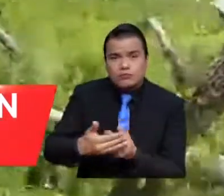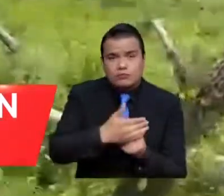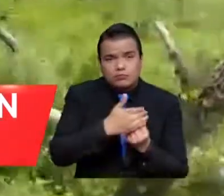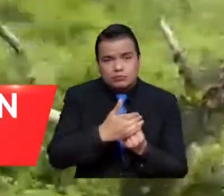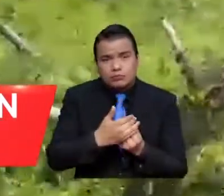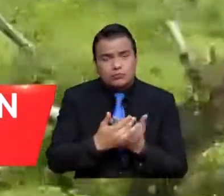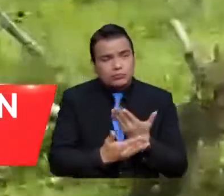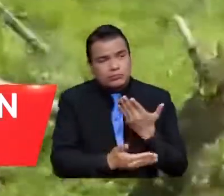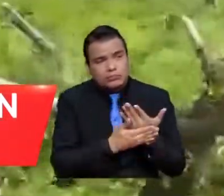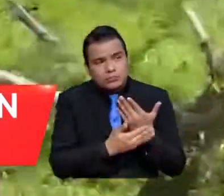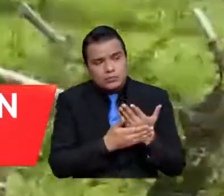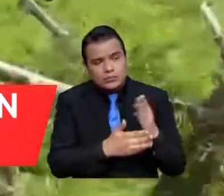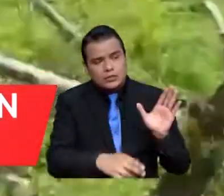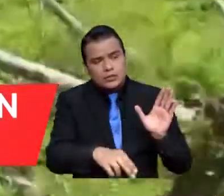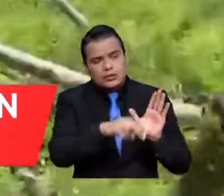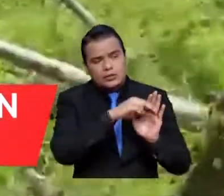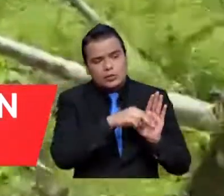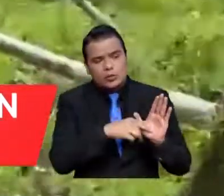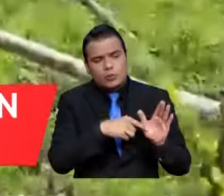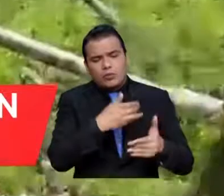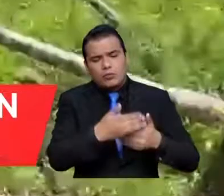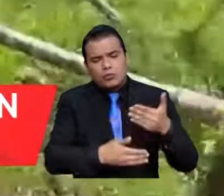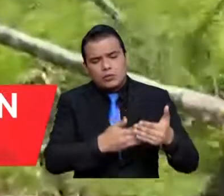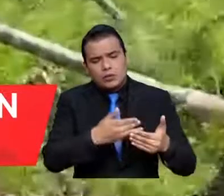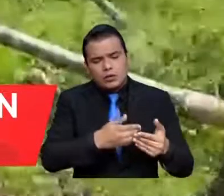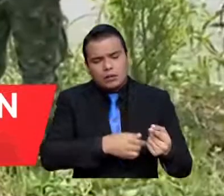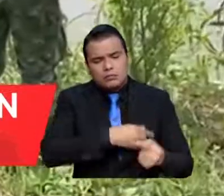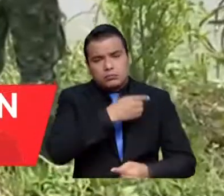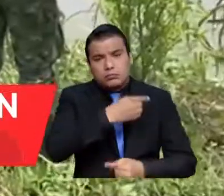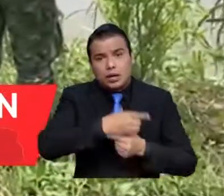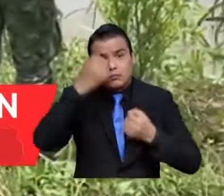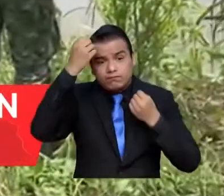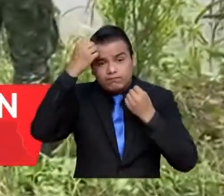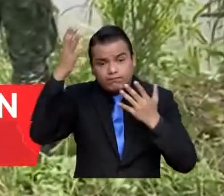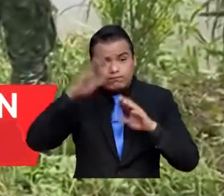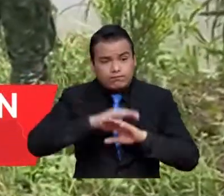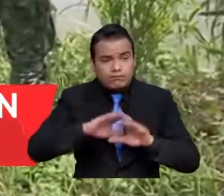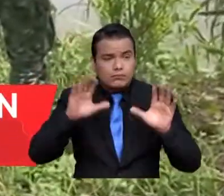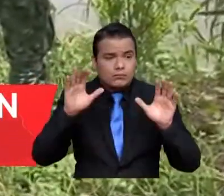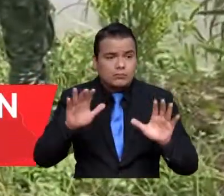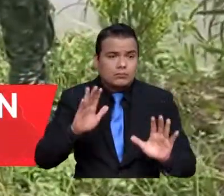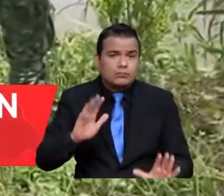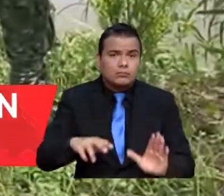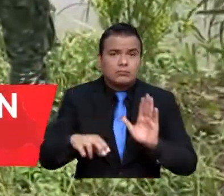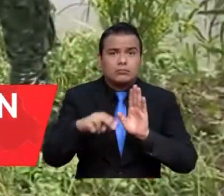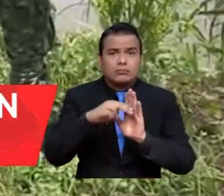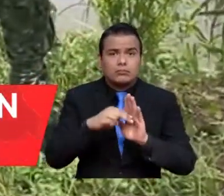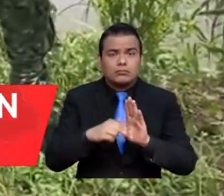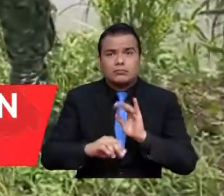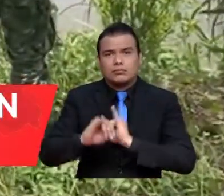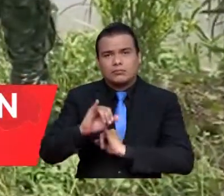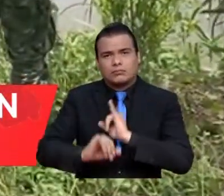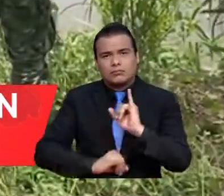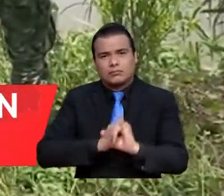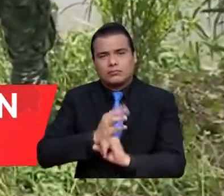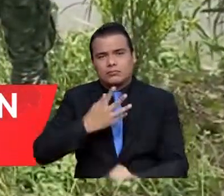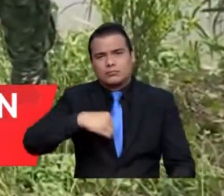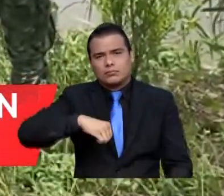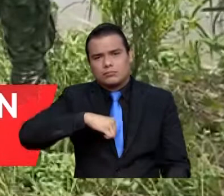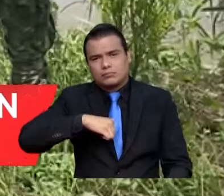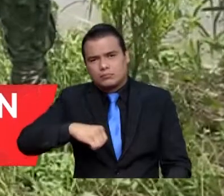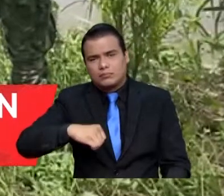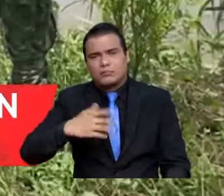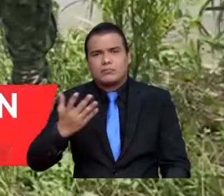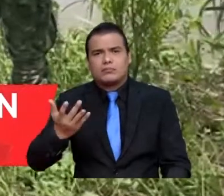los protocolos que para el caso se tienen establecidos, en donde el respeto a las normas del derecho internacional de los derechos humanos y el